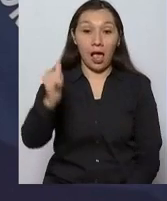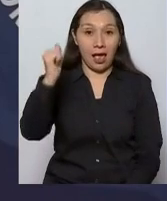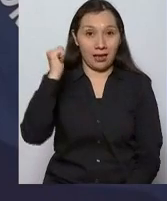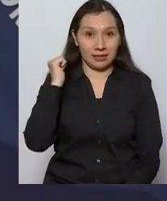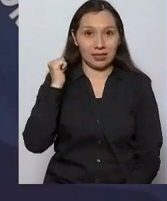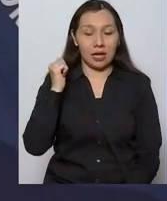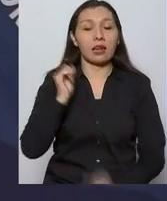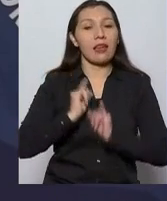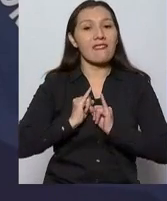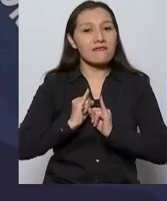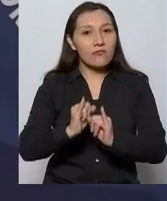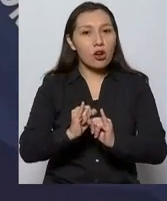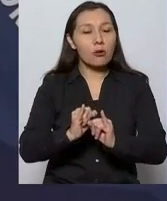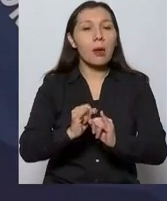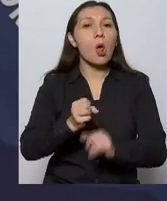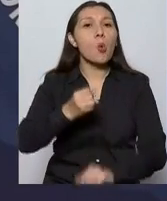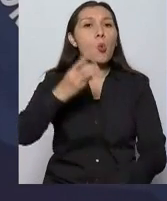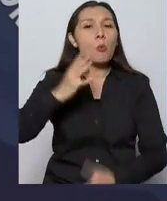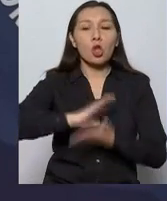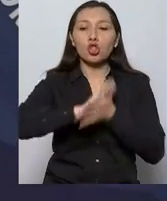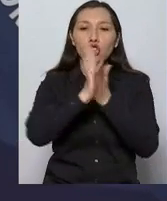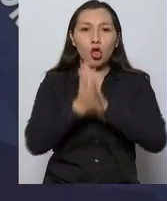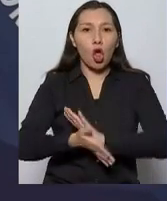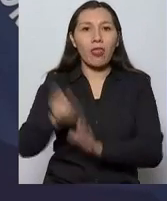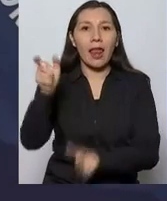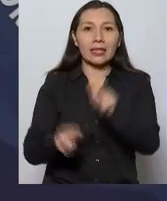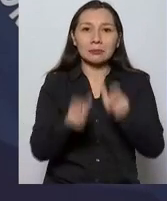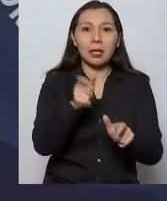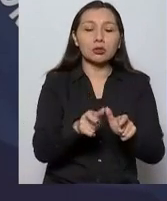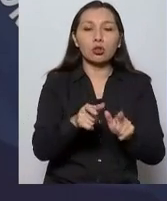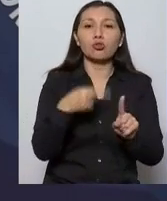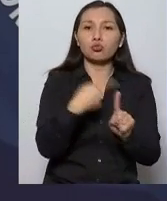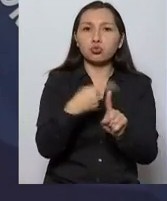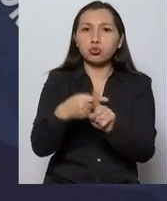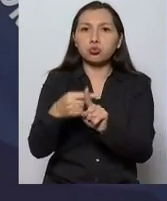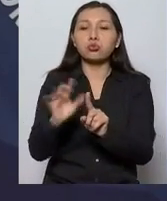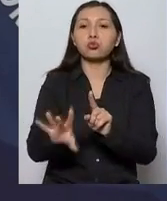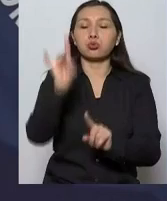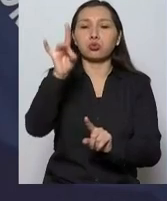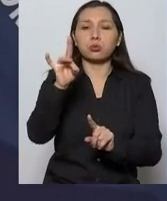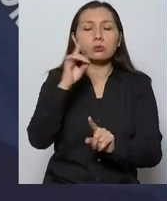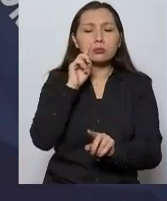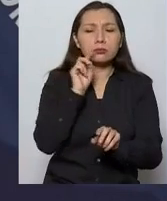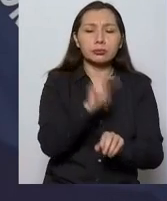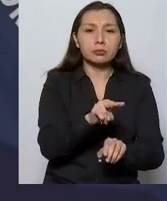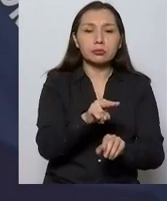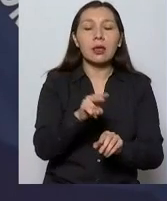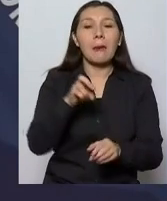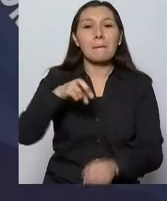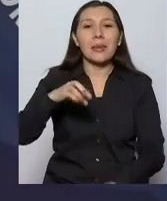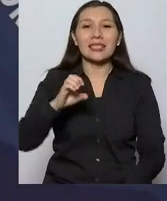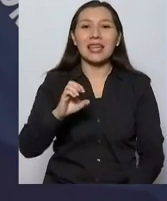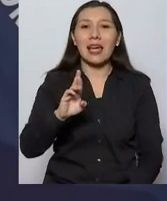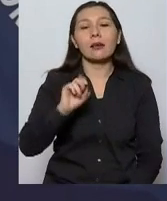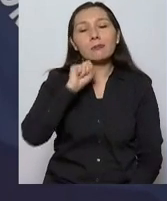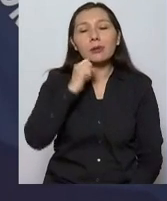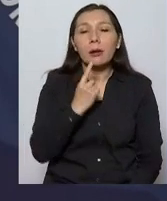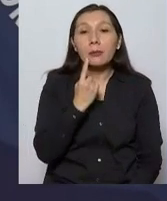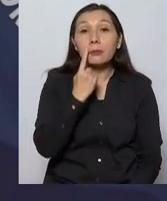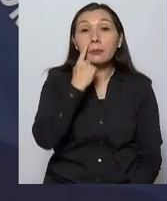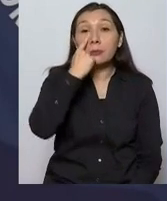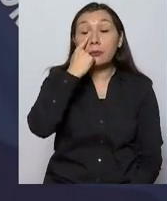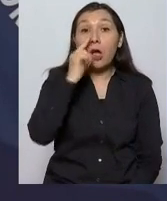ayer estamos informando todos los casos sumados identificados por un PCR